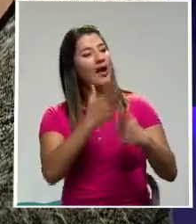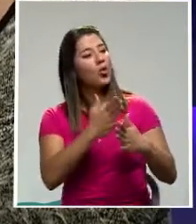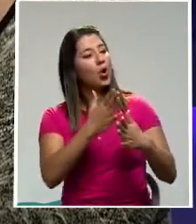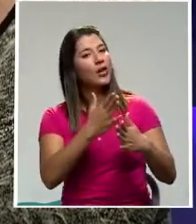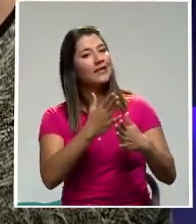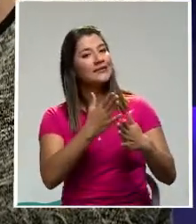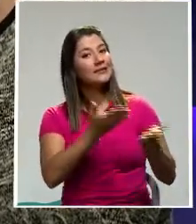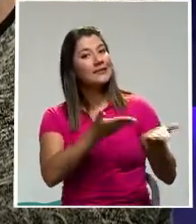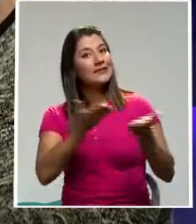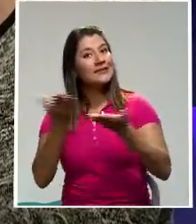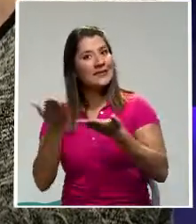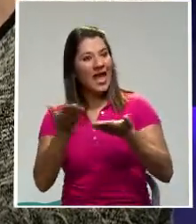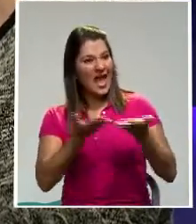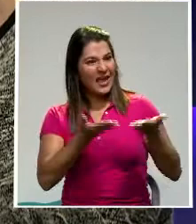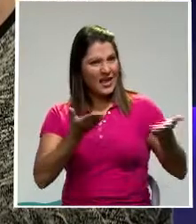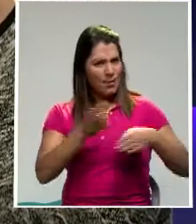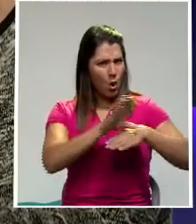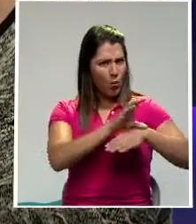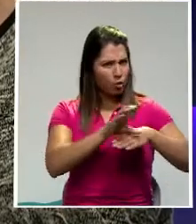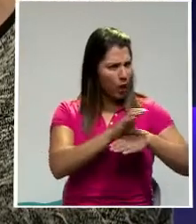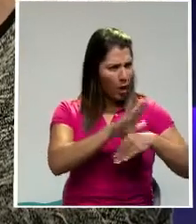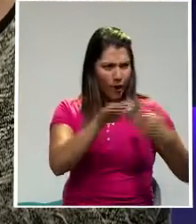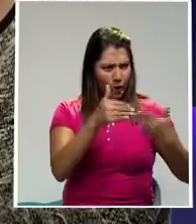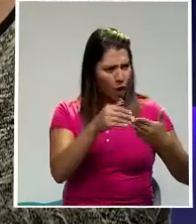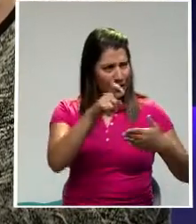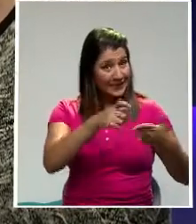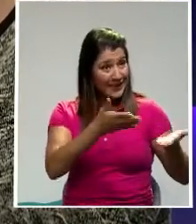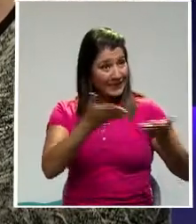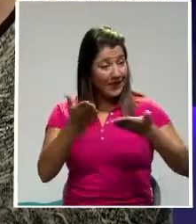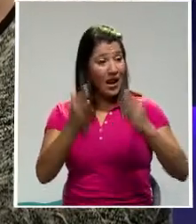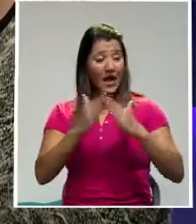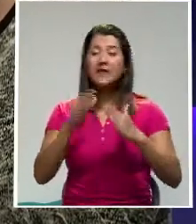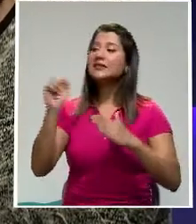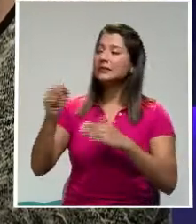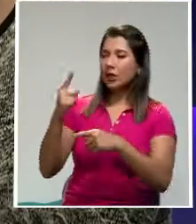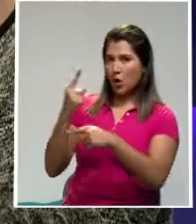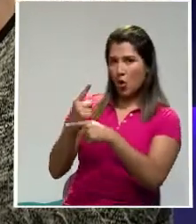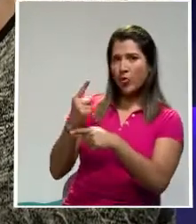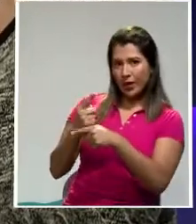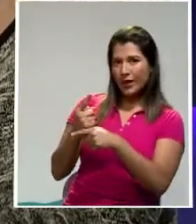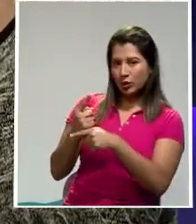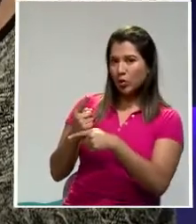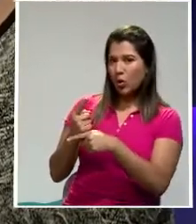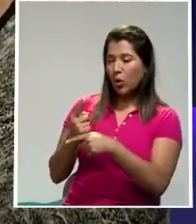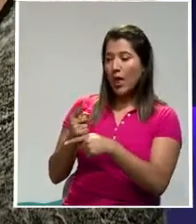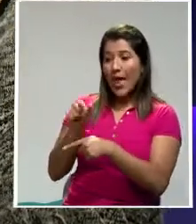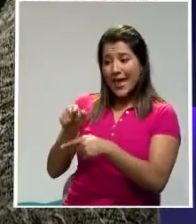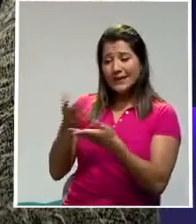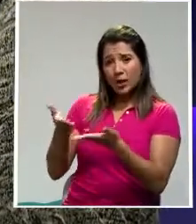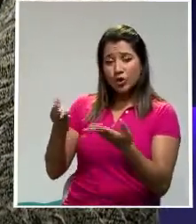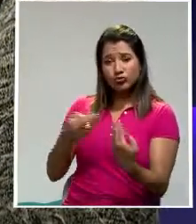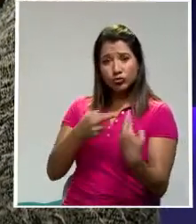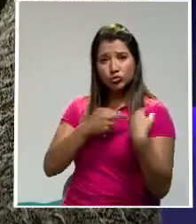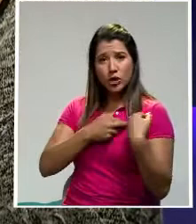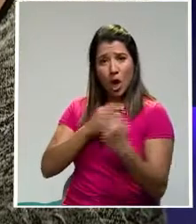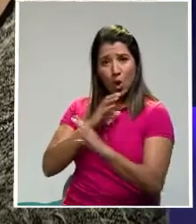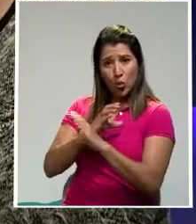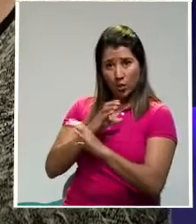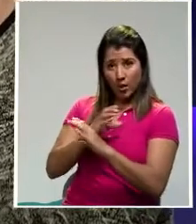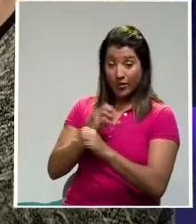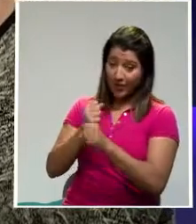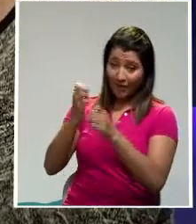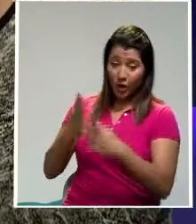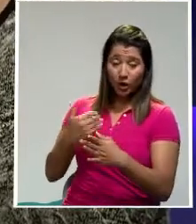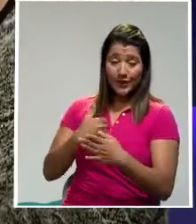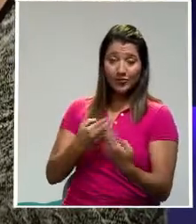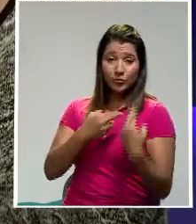Exactamente, el funcionario tiene su equipo y ese equipo es un activo que está a su nombre. Ajá. Y es responsabilidad del funcionario cuidarlo.